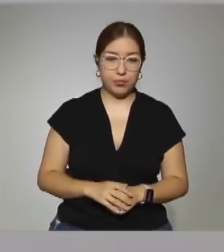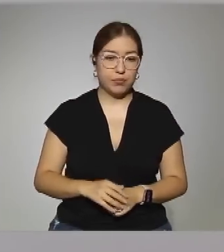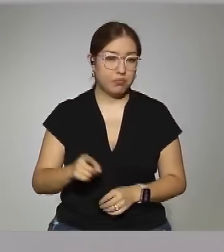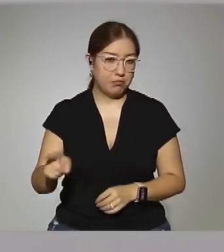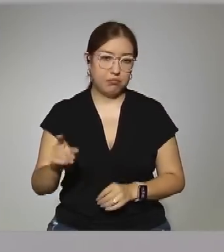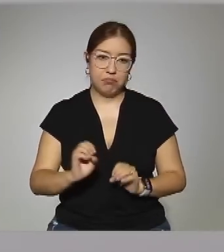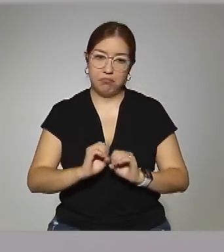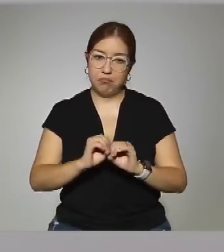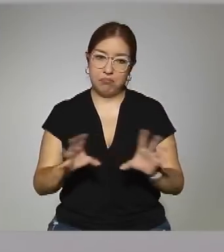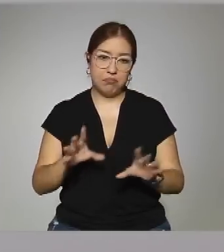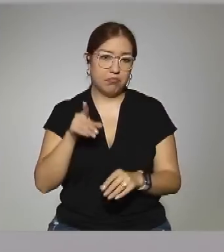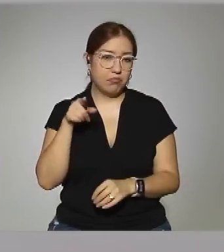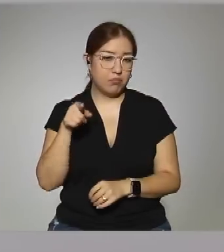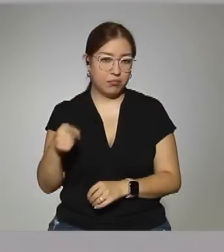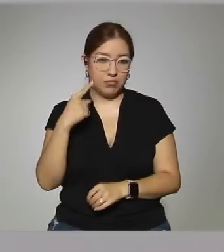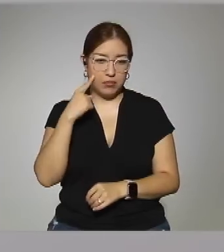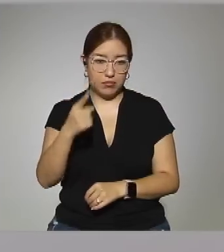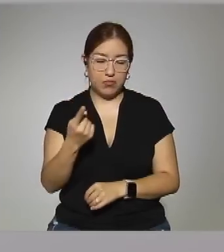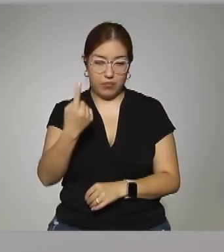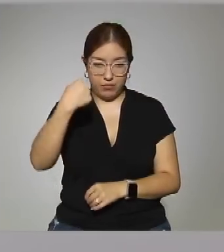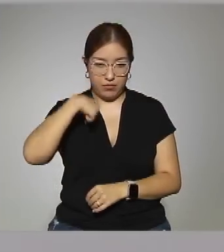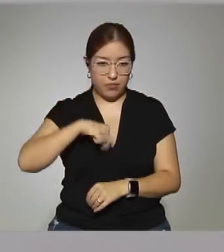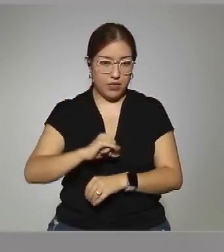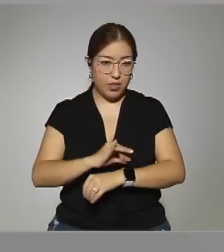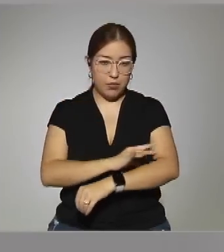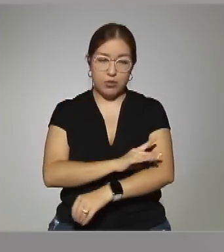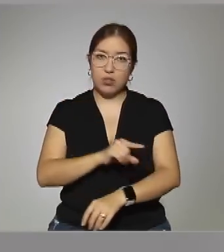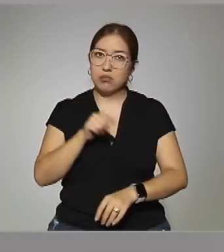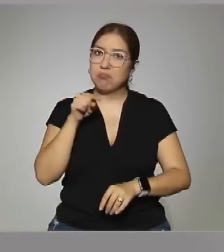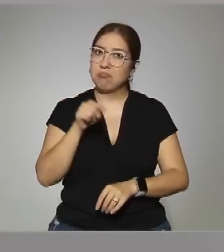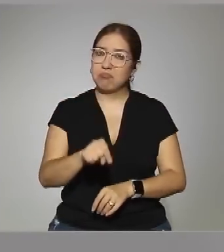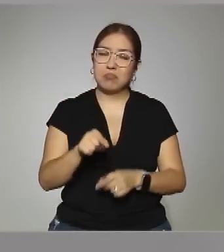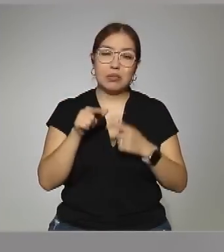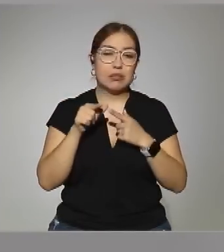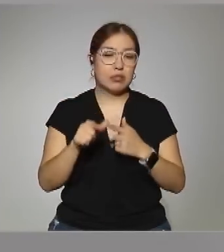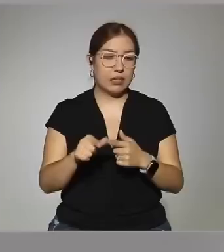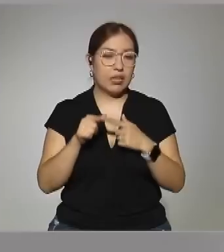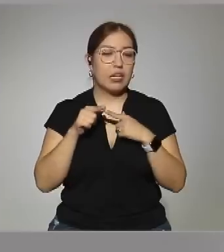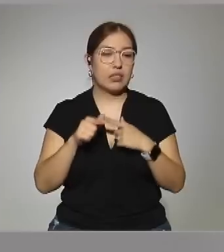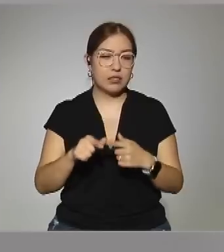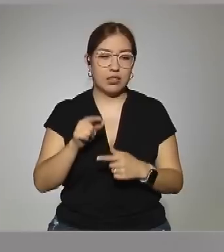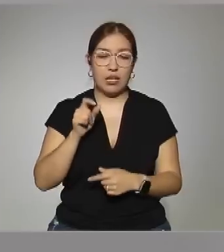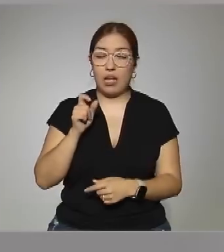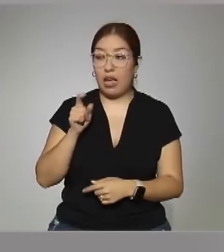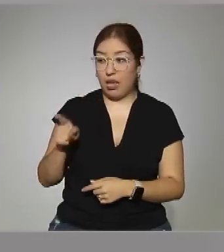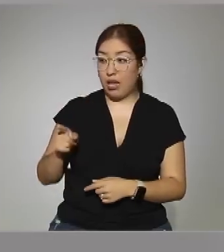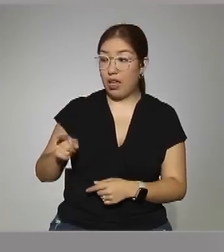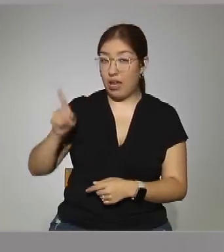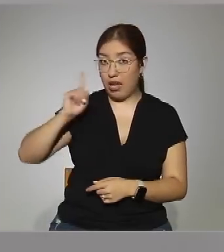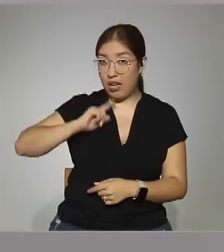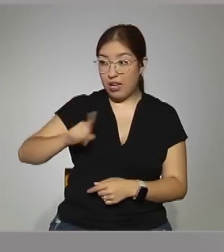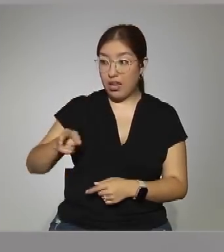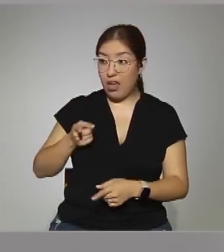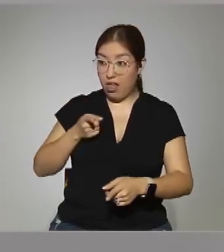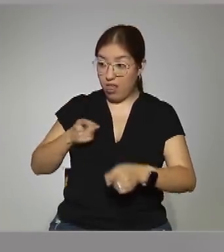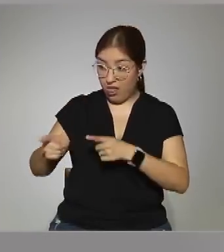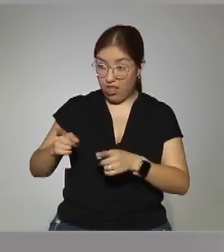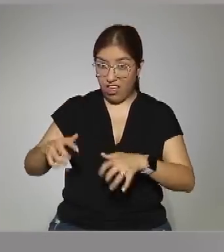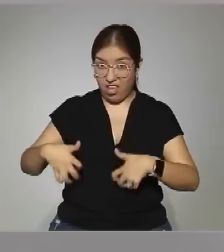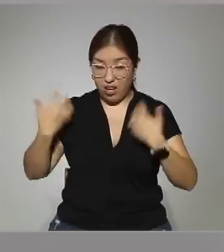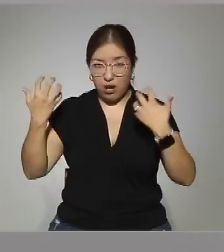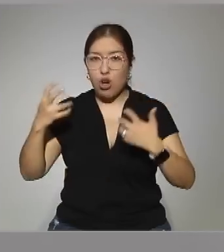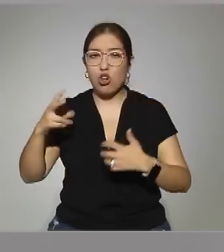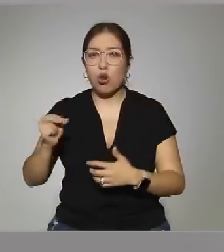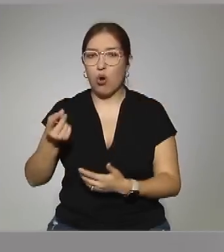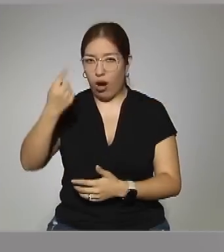la clave. Las emociones quedan en estado de latencia. No es que la hagan enojar, es que está enojada. Entonces, de